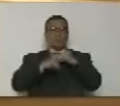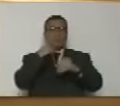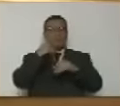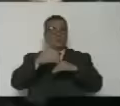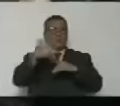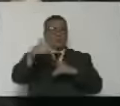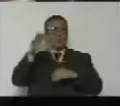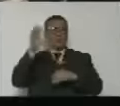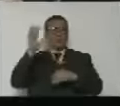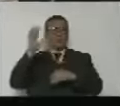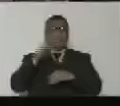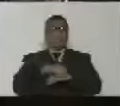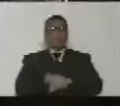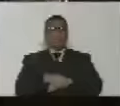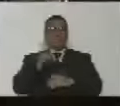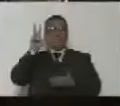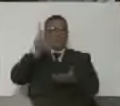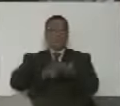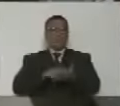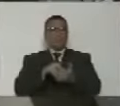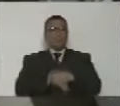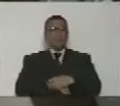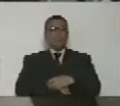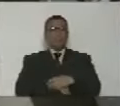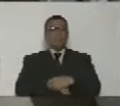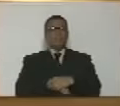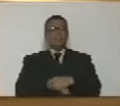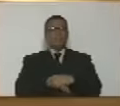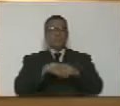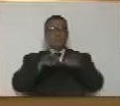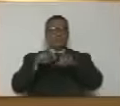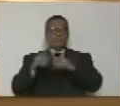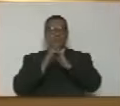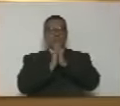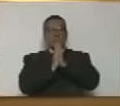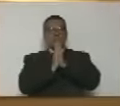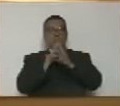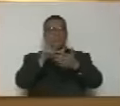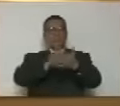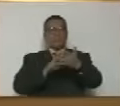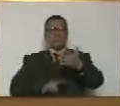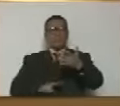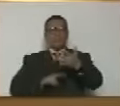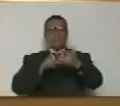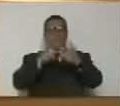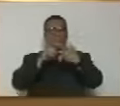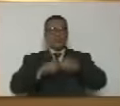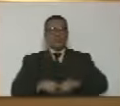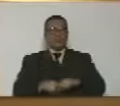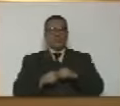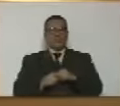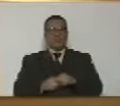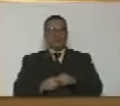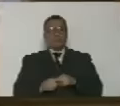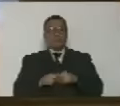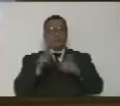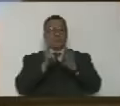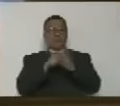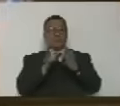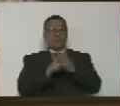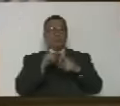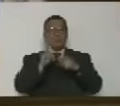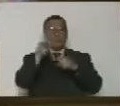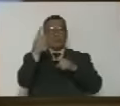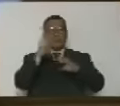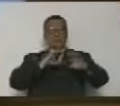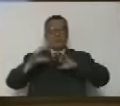señal de costumbre. Queda aprobada. Ciudadana secretaria, por favor, sírvase a dar lectura a la cuenta. Punto número